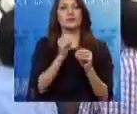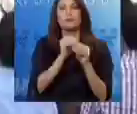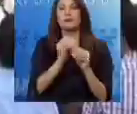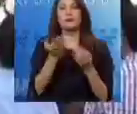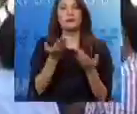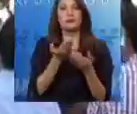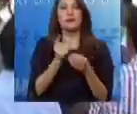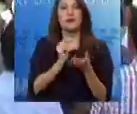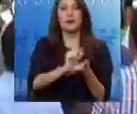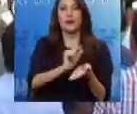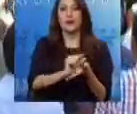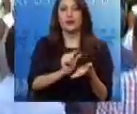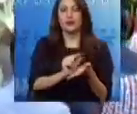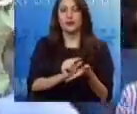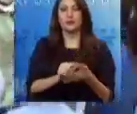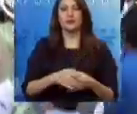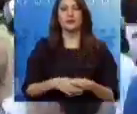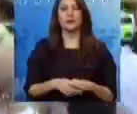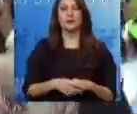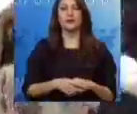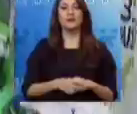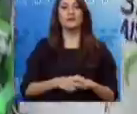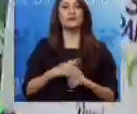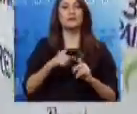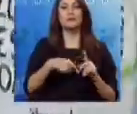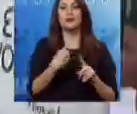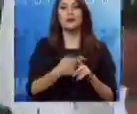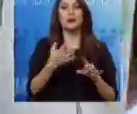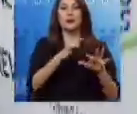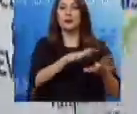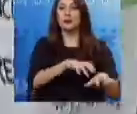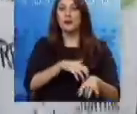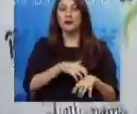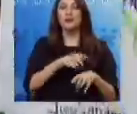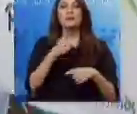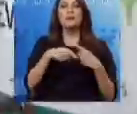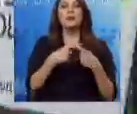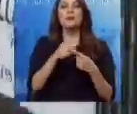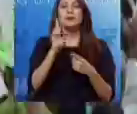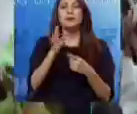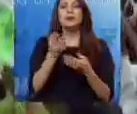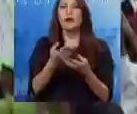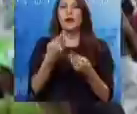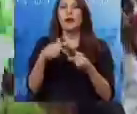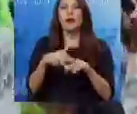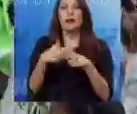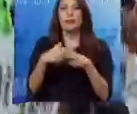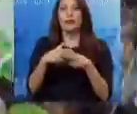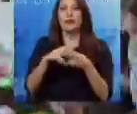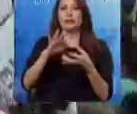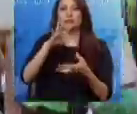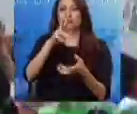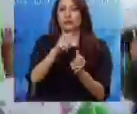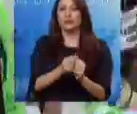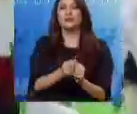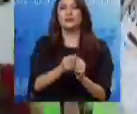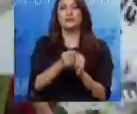través de créditos, el seguro agropecuario, la chatarrización de herramientas, entre otros aspectos que